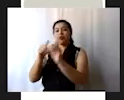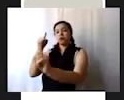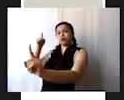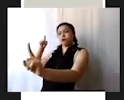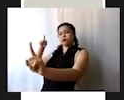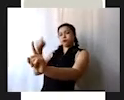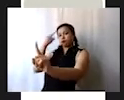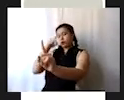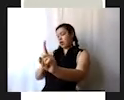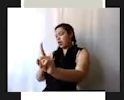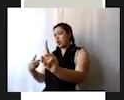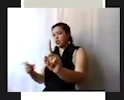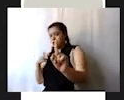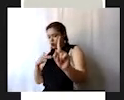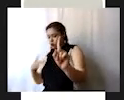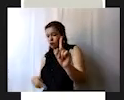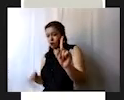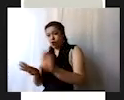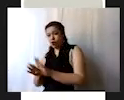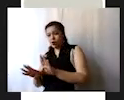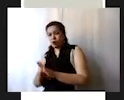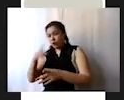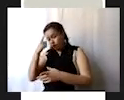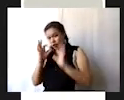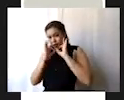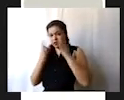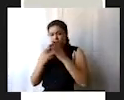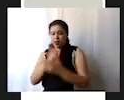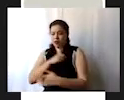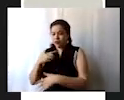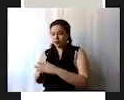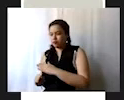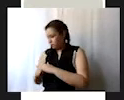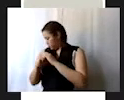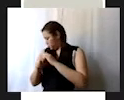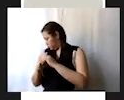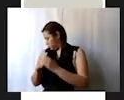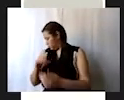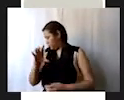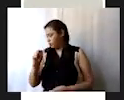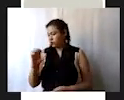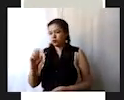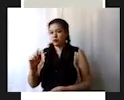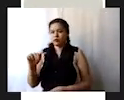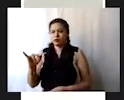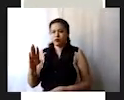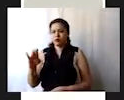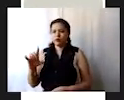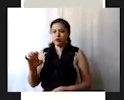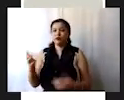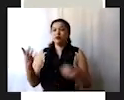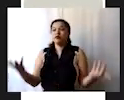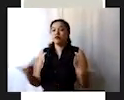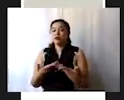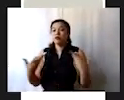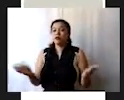el desarrollo y que este desarrollo tiene que ser sostenible. Entonces, hay sin duda, una evolución de lo que